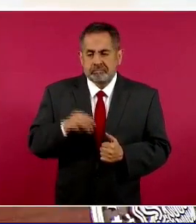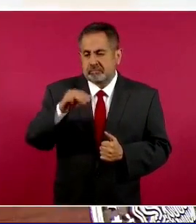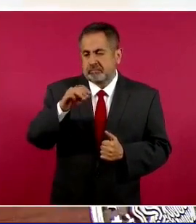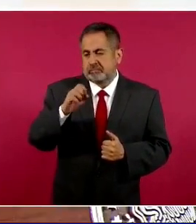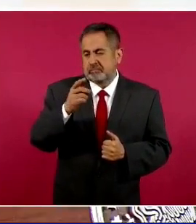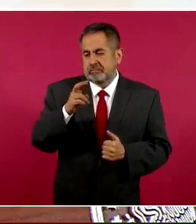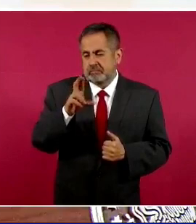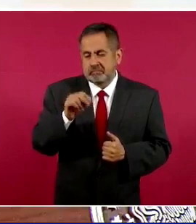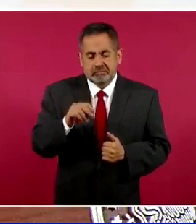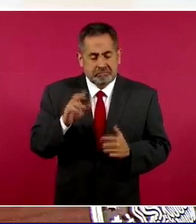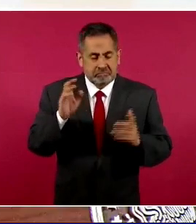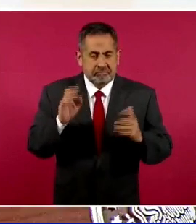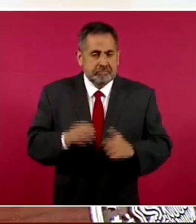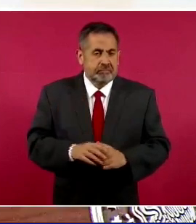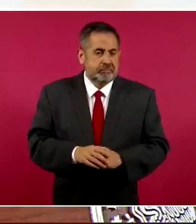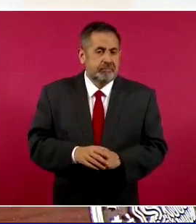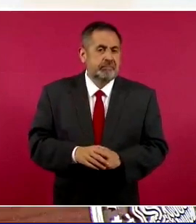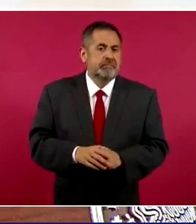Maduro,